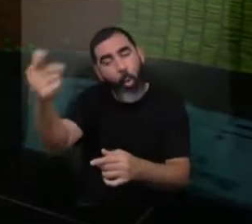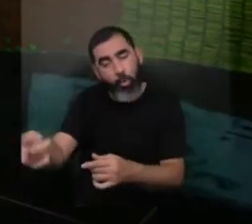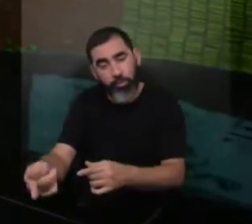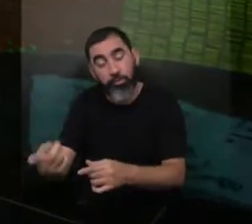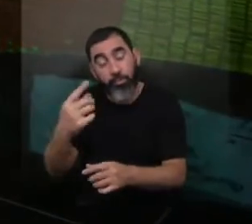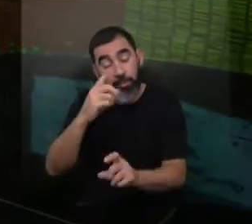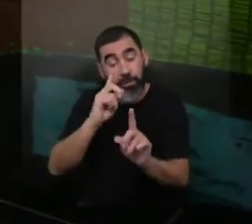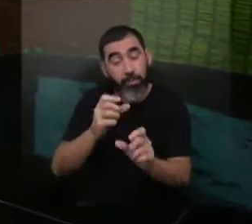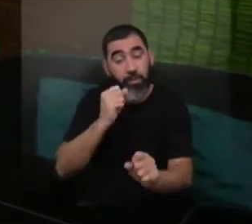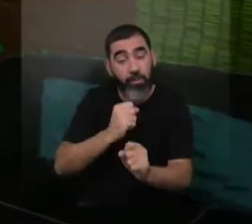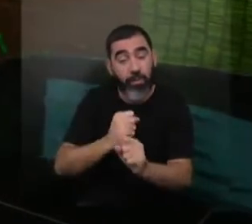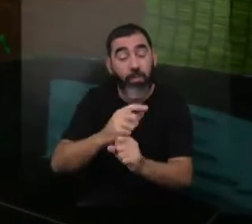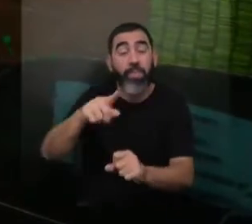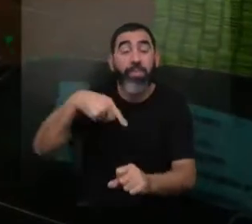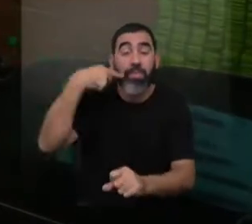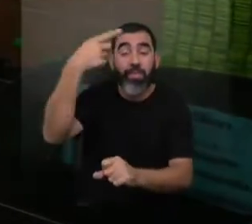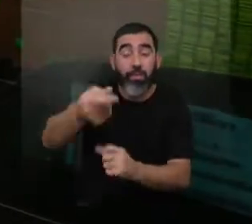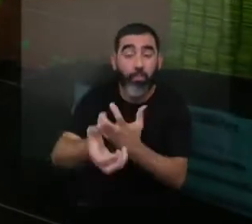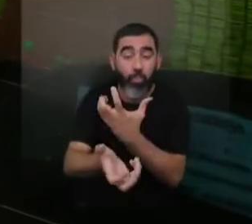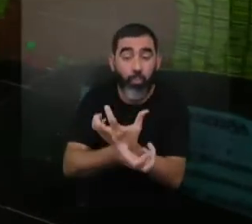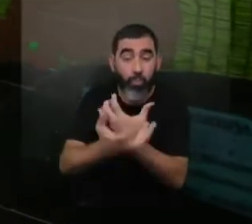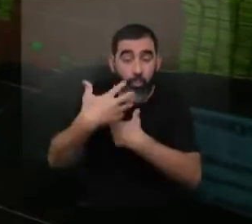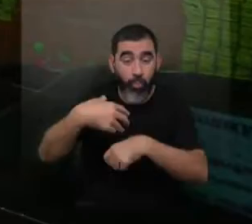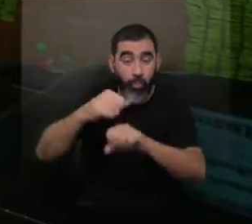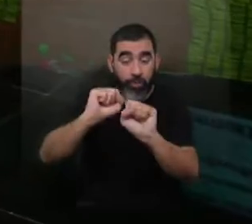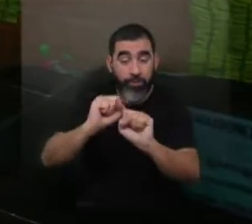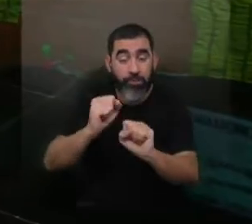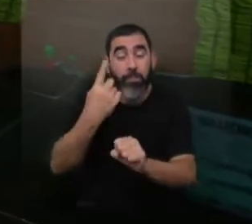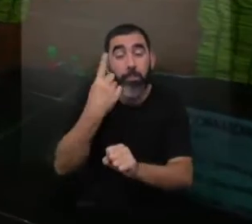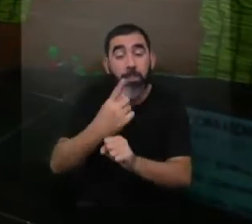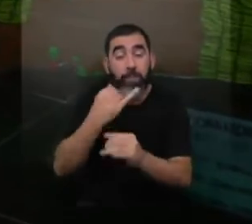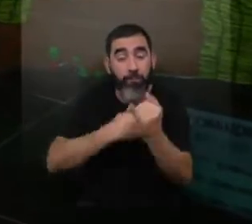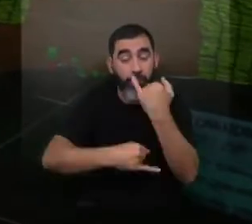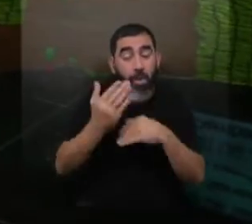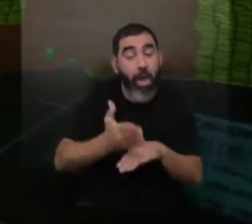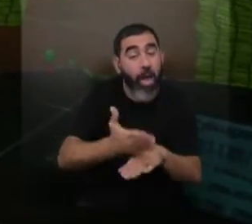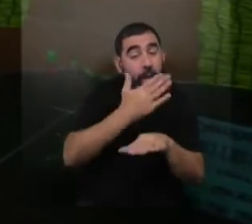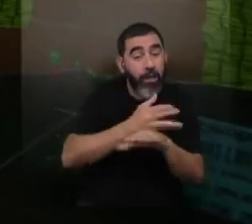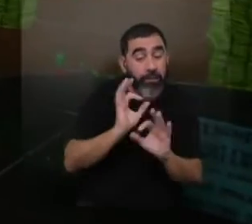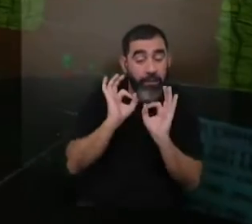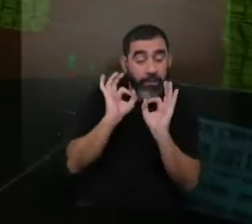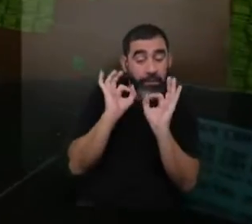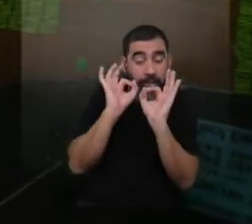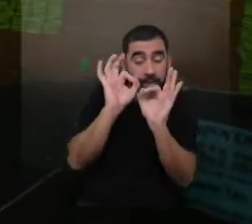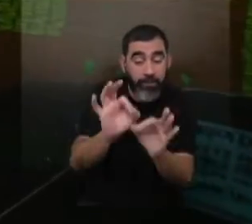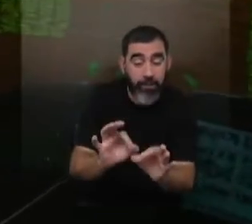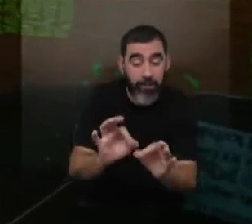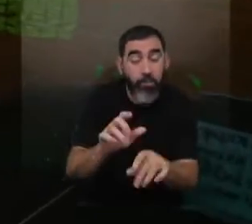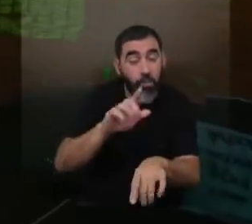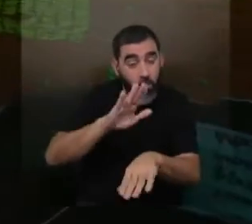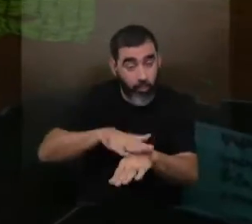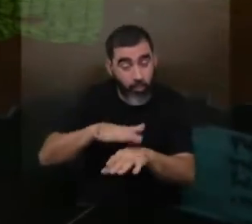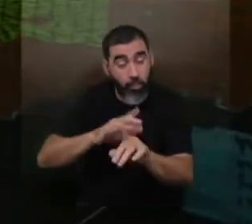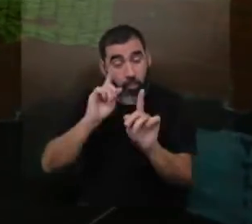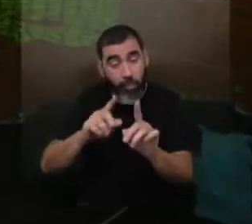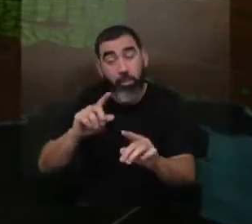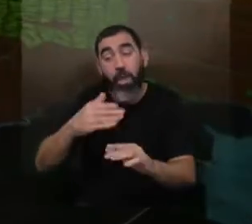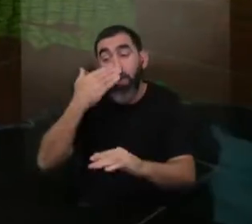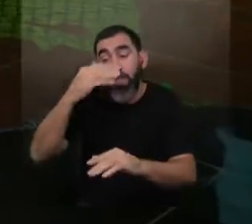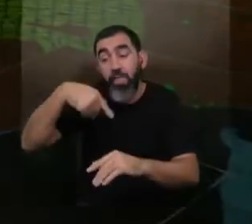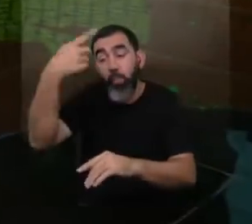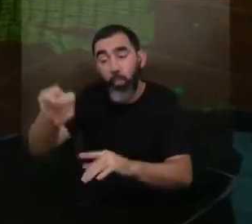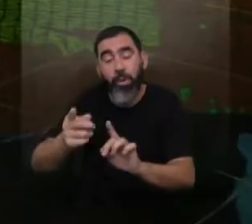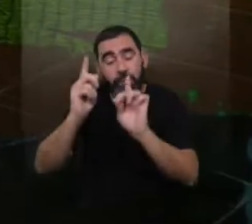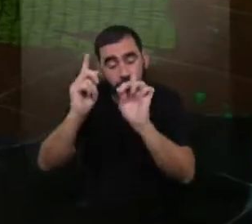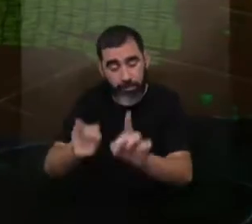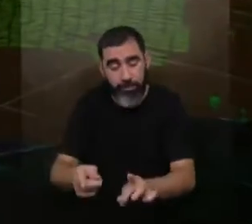trabajo que se hace después del hallazgo. O sea, la información preliminar se hace antes de ir al campo, durante el trabajo de campo y también